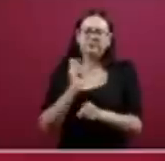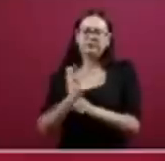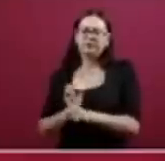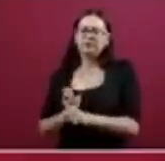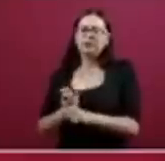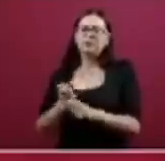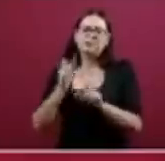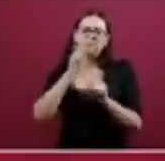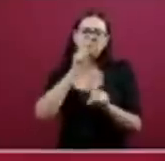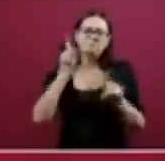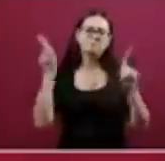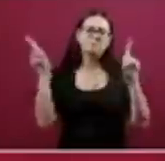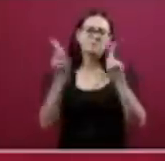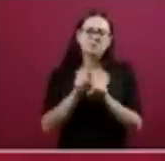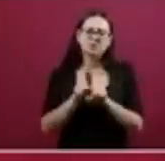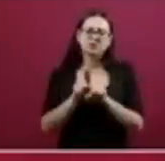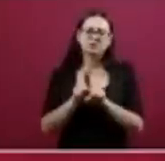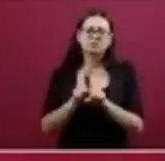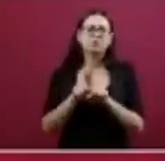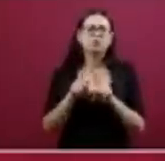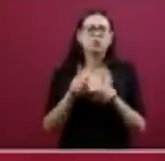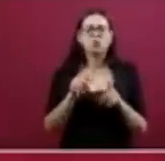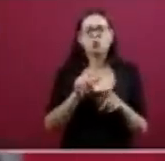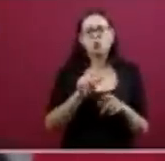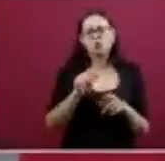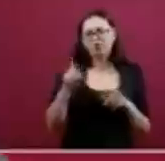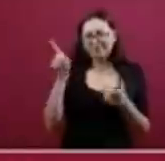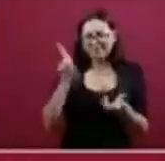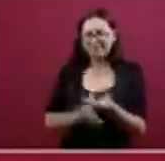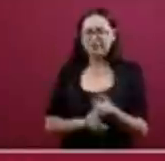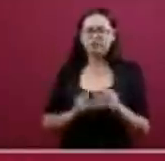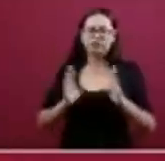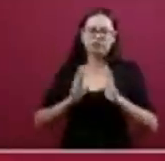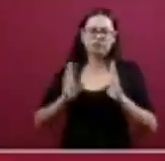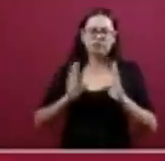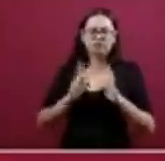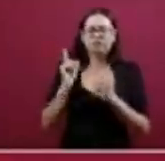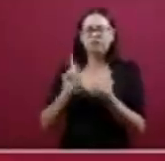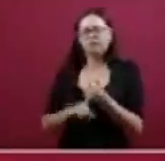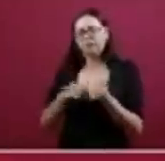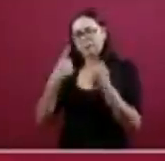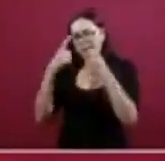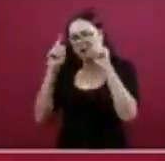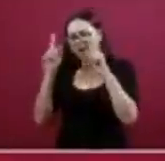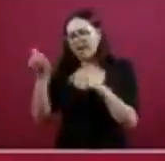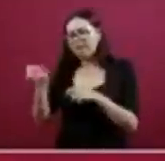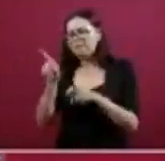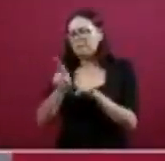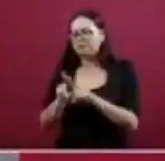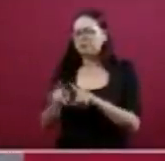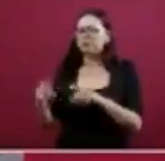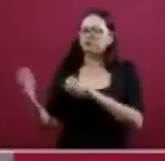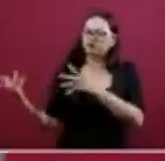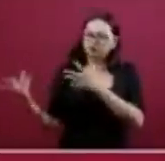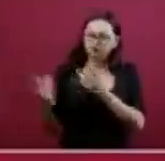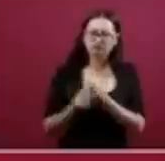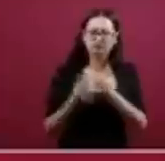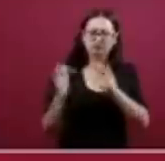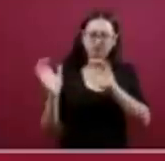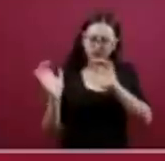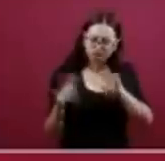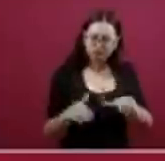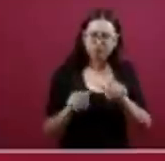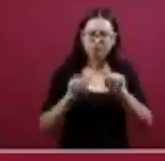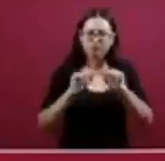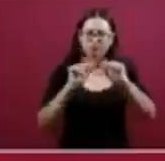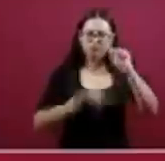personal que ya está en otras funciones en el Ejército y en la Marina van a ser incorporados a la Guardia